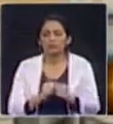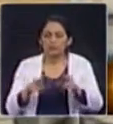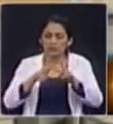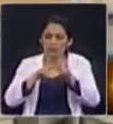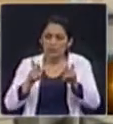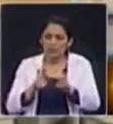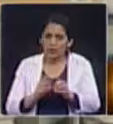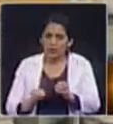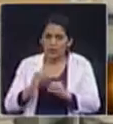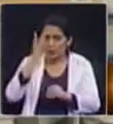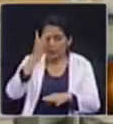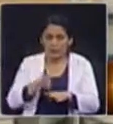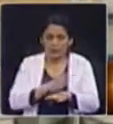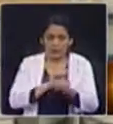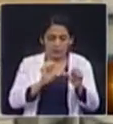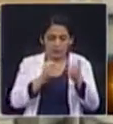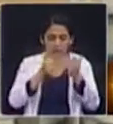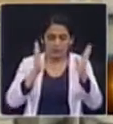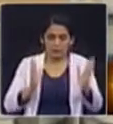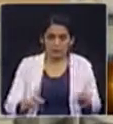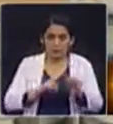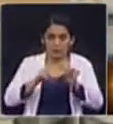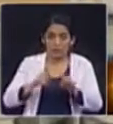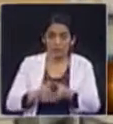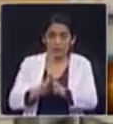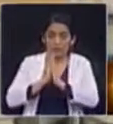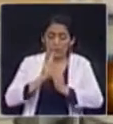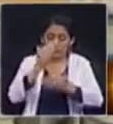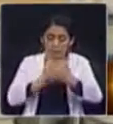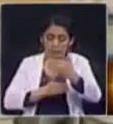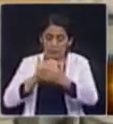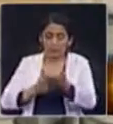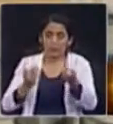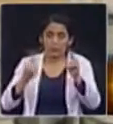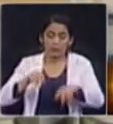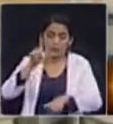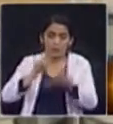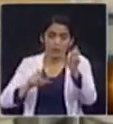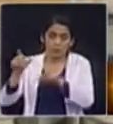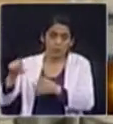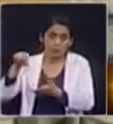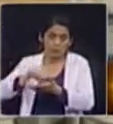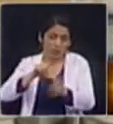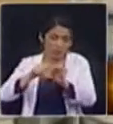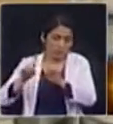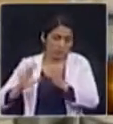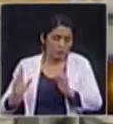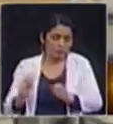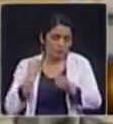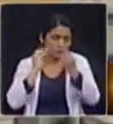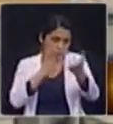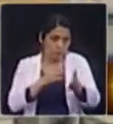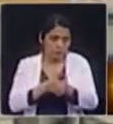los asambleístas y desde la ciudadanía los casos que se van presentando también para dar el tratamiento